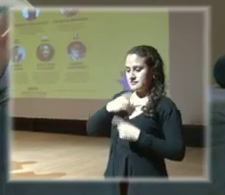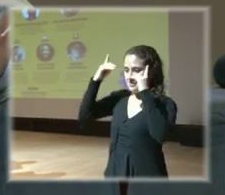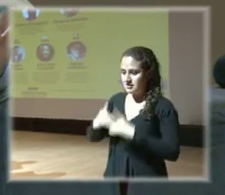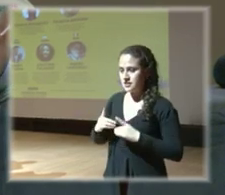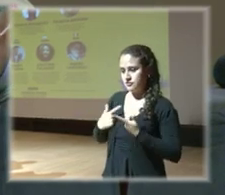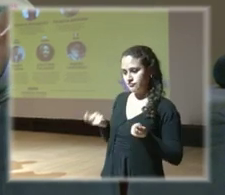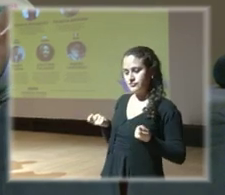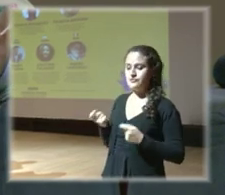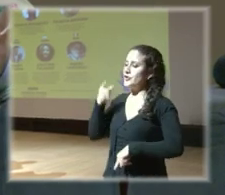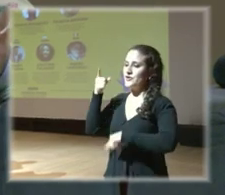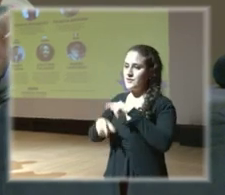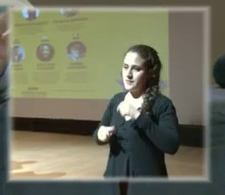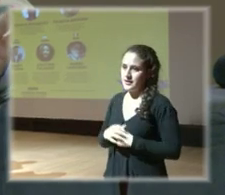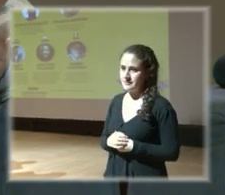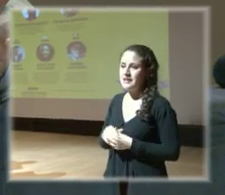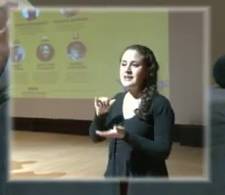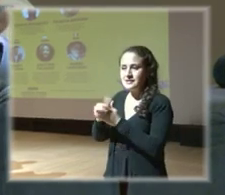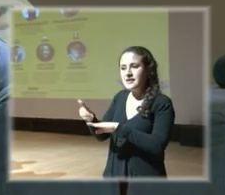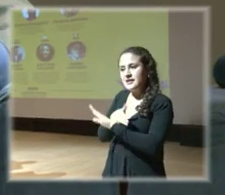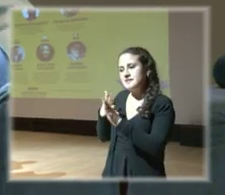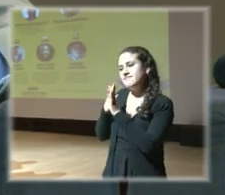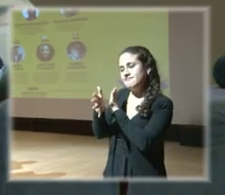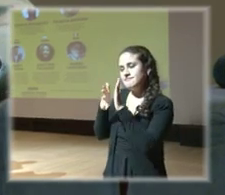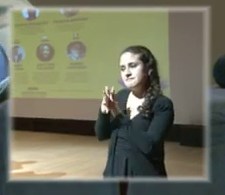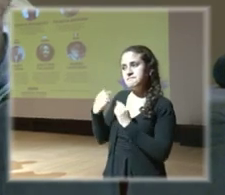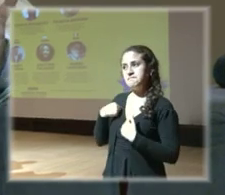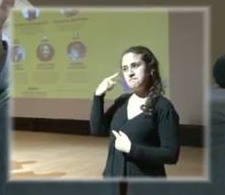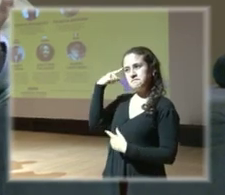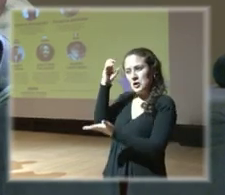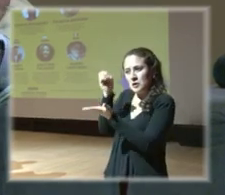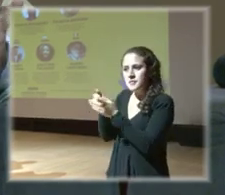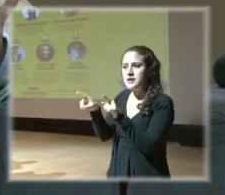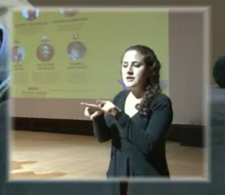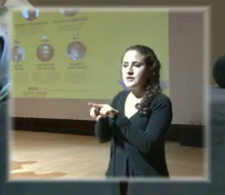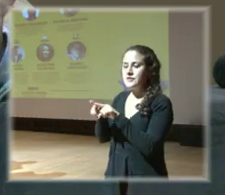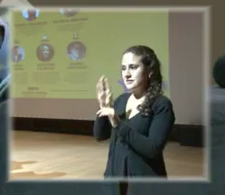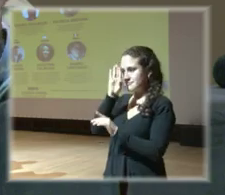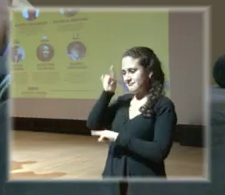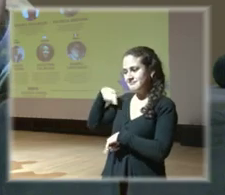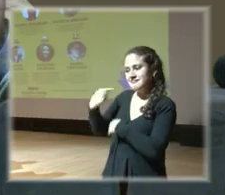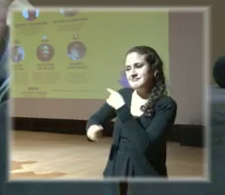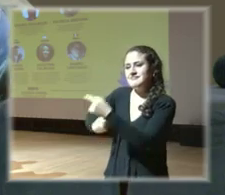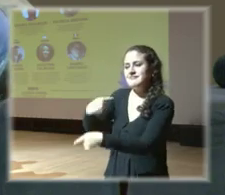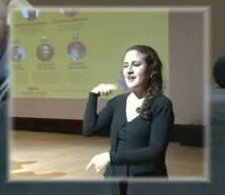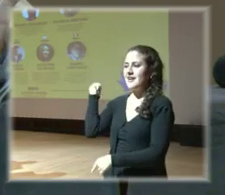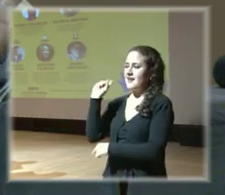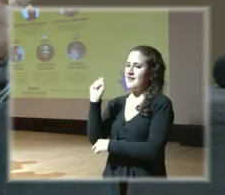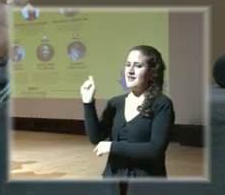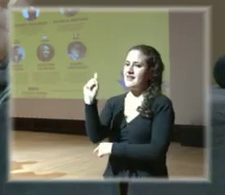como, yo lo veo así, pues una tradición tal vez milenaria, ¿no? Como dicen, desde Roma,